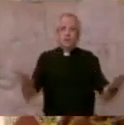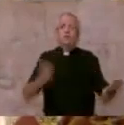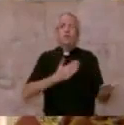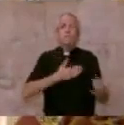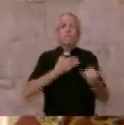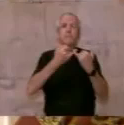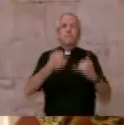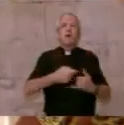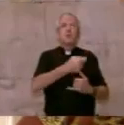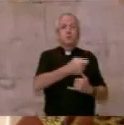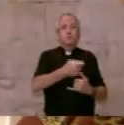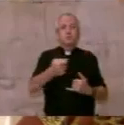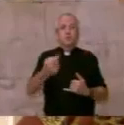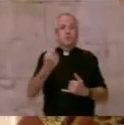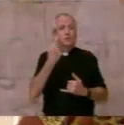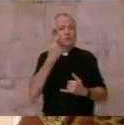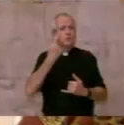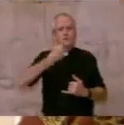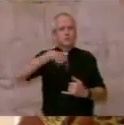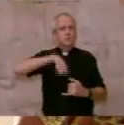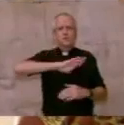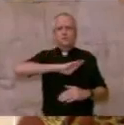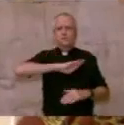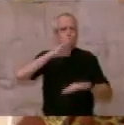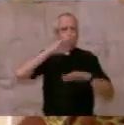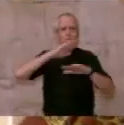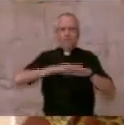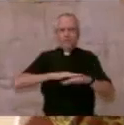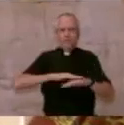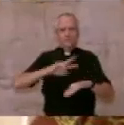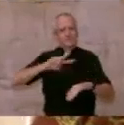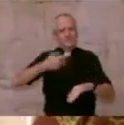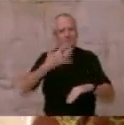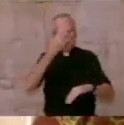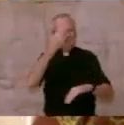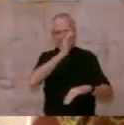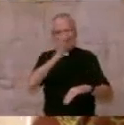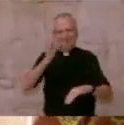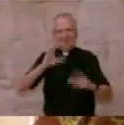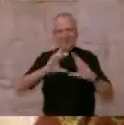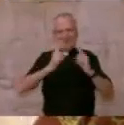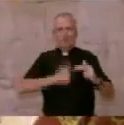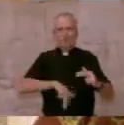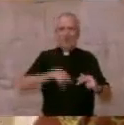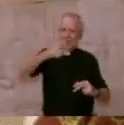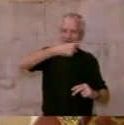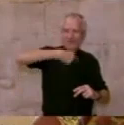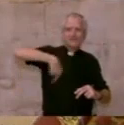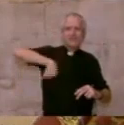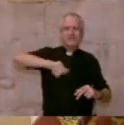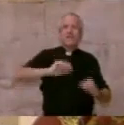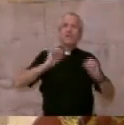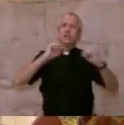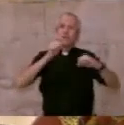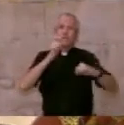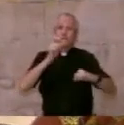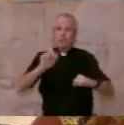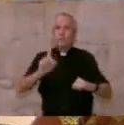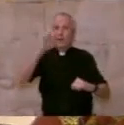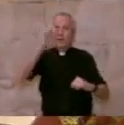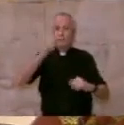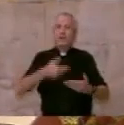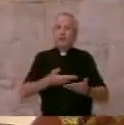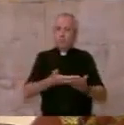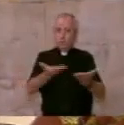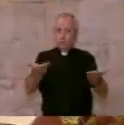los apóstoles: la paz os dejo, mi paz os doy. No tengas en cuenta nuestros pecados, sino la fe de tu Iglesia. Y conforme